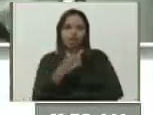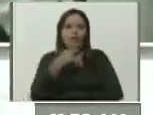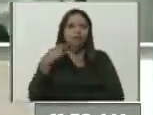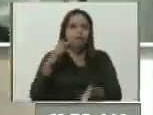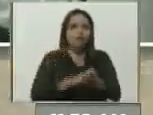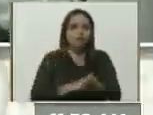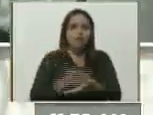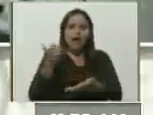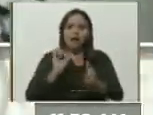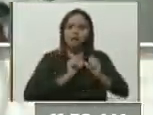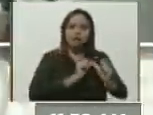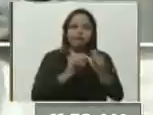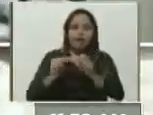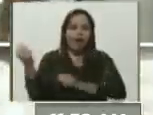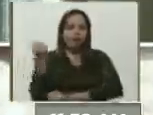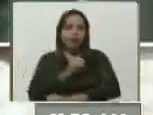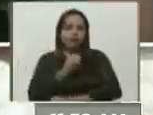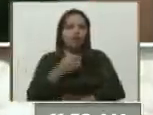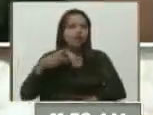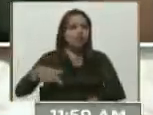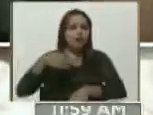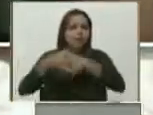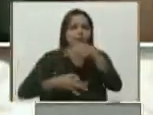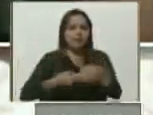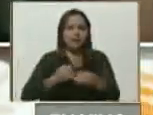de crímenes que voy a detallar a continuación.